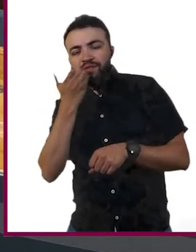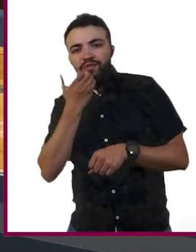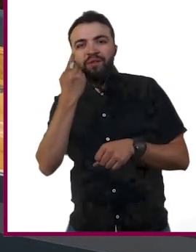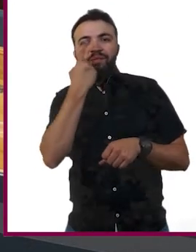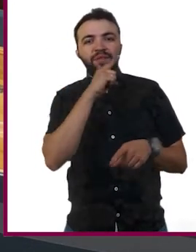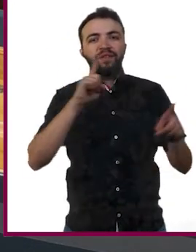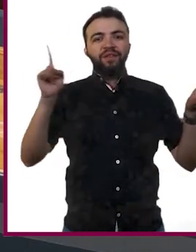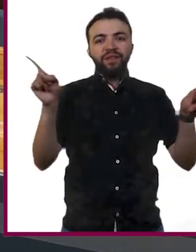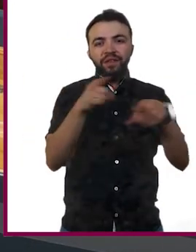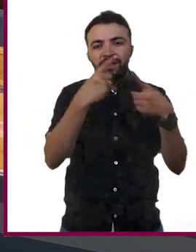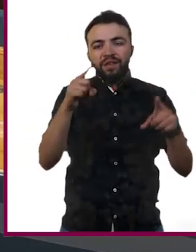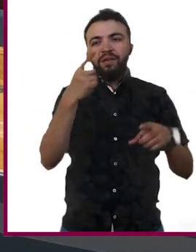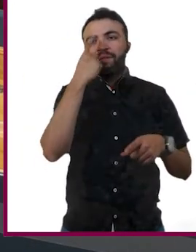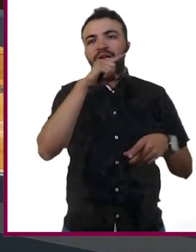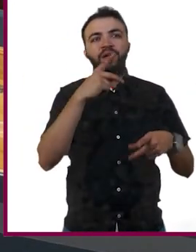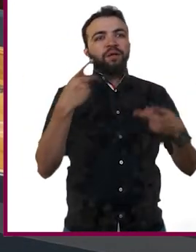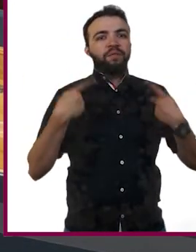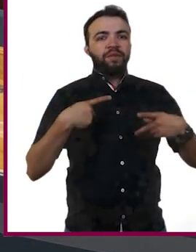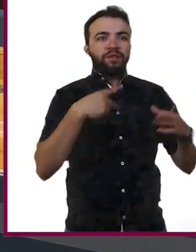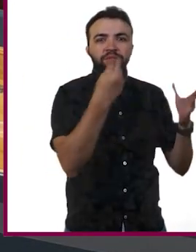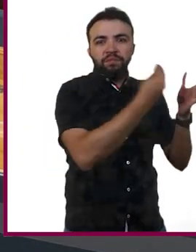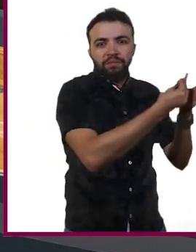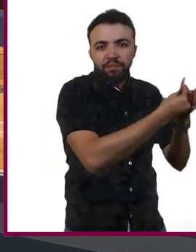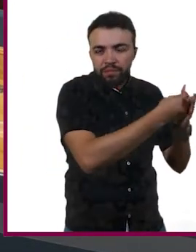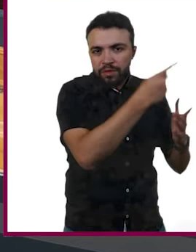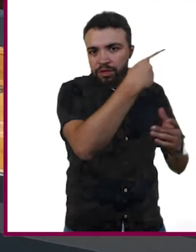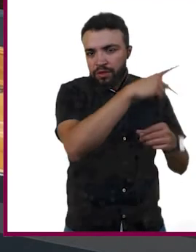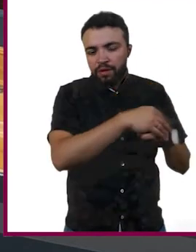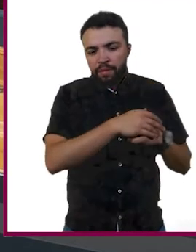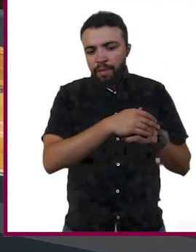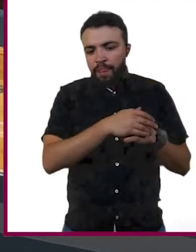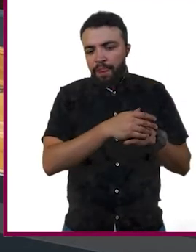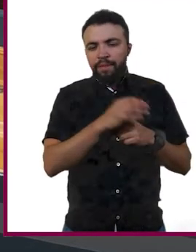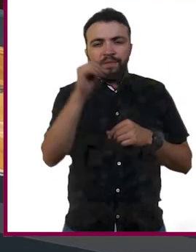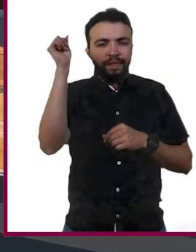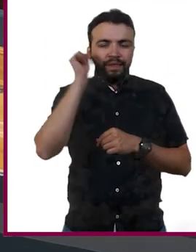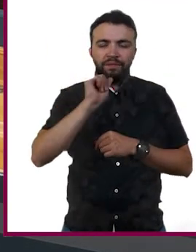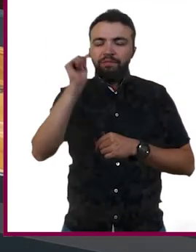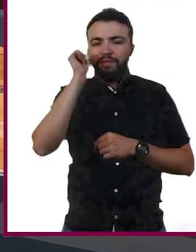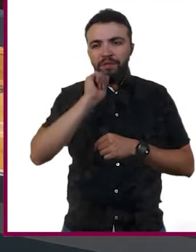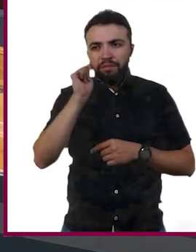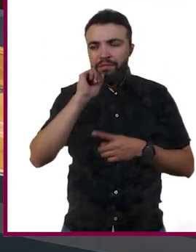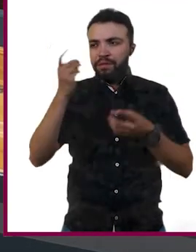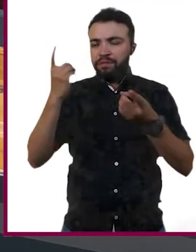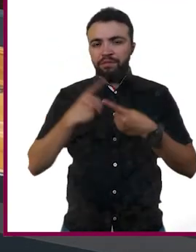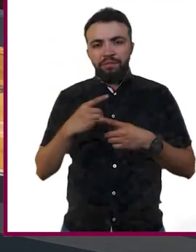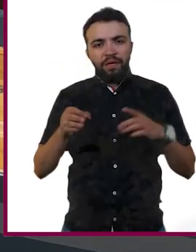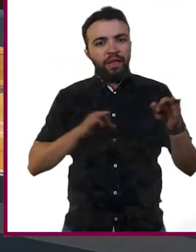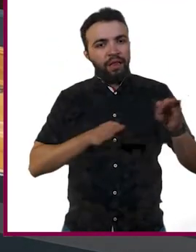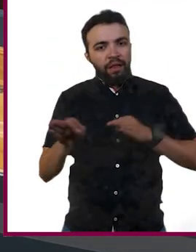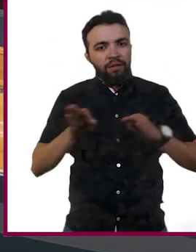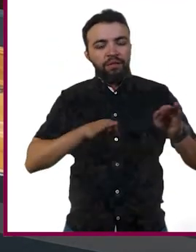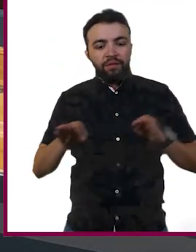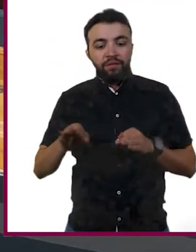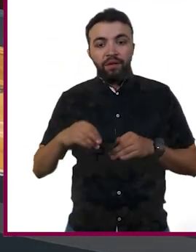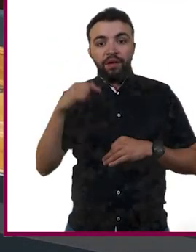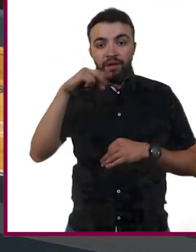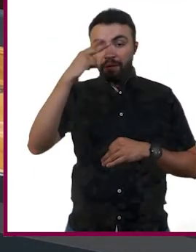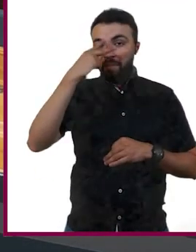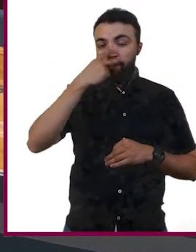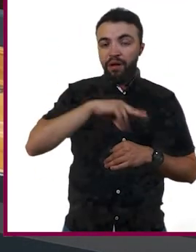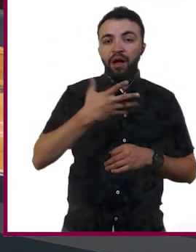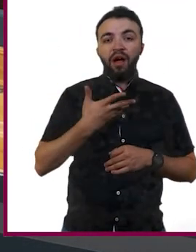para gente privada. Y siempre hay, ¿no? En México hay